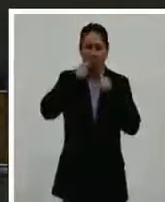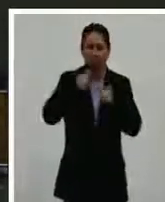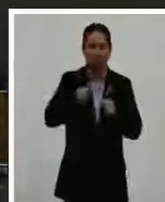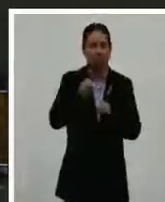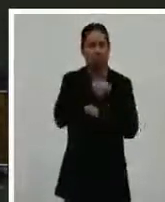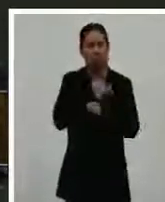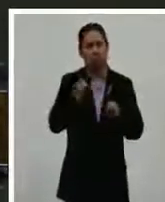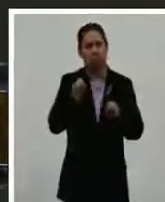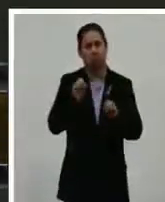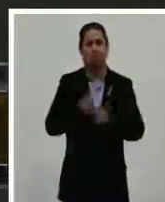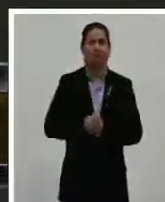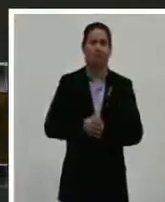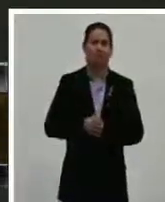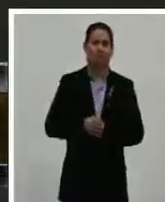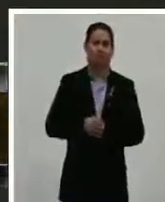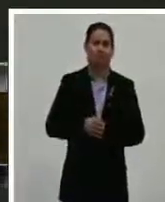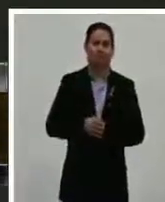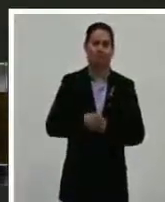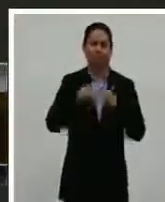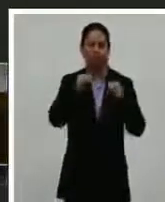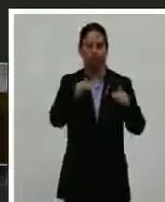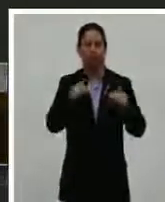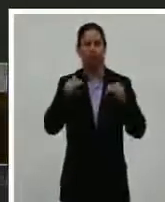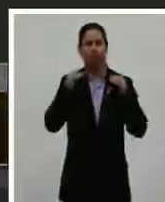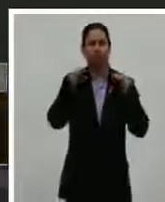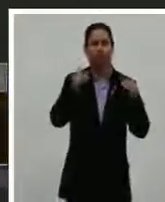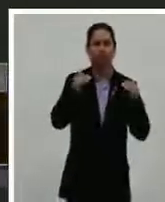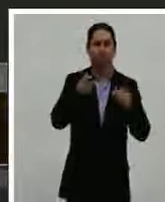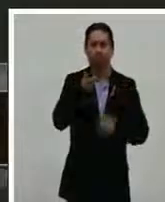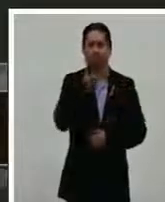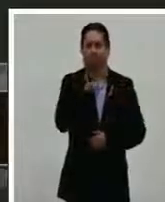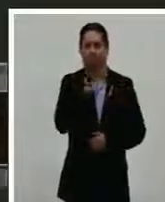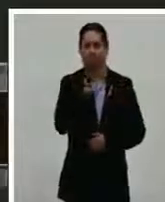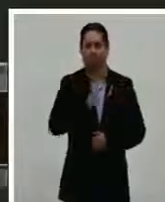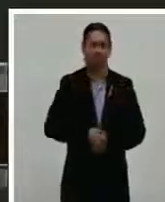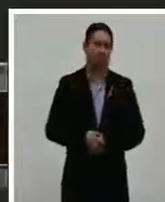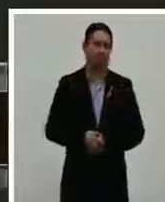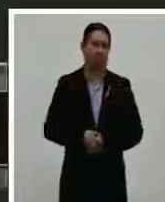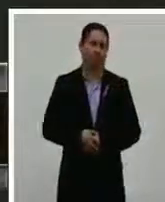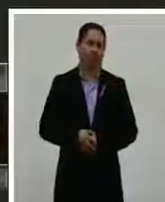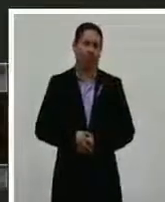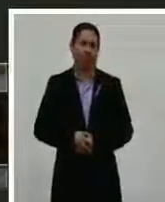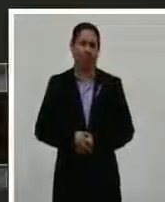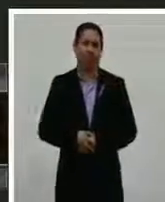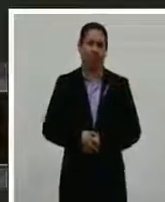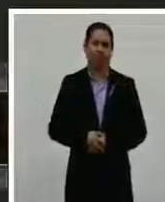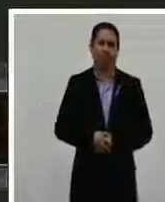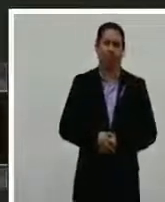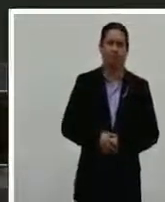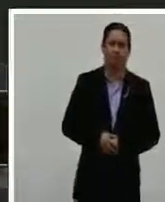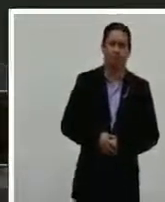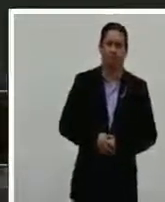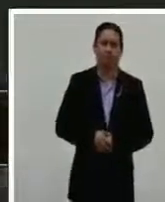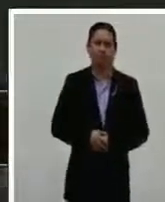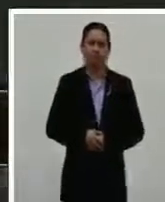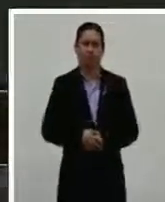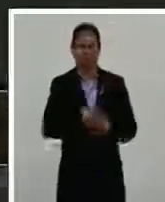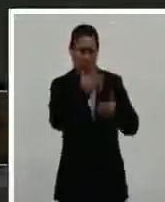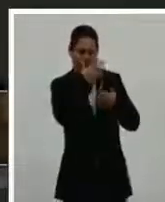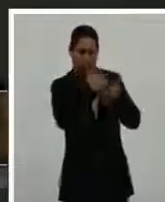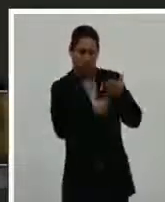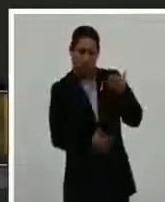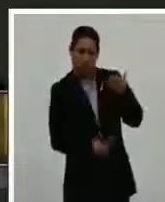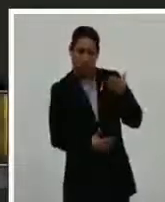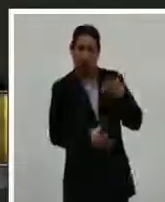y tratamientos que incrementen los costos de atención la cifra y la estadística